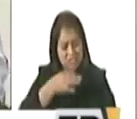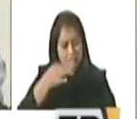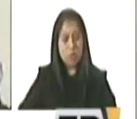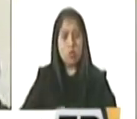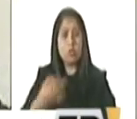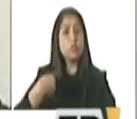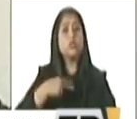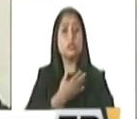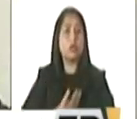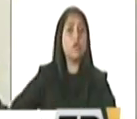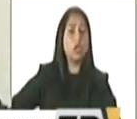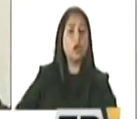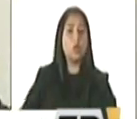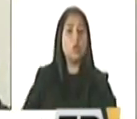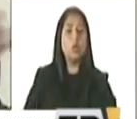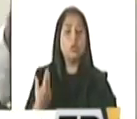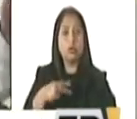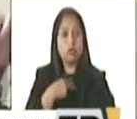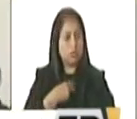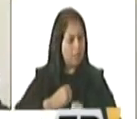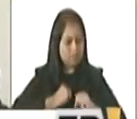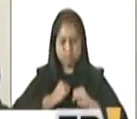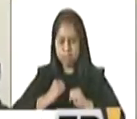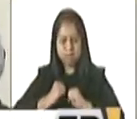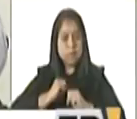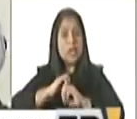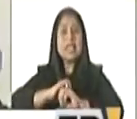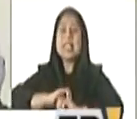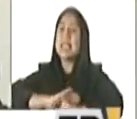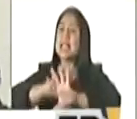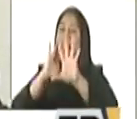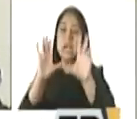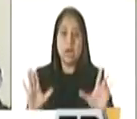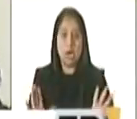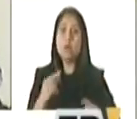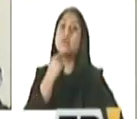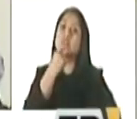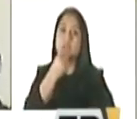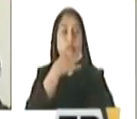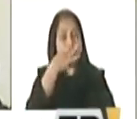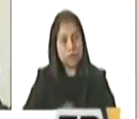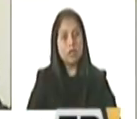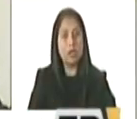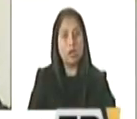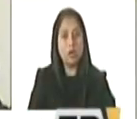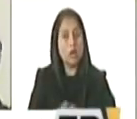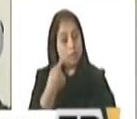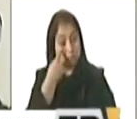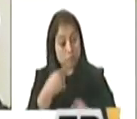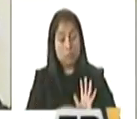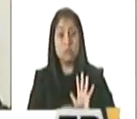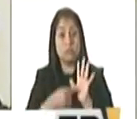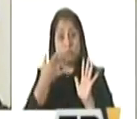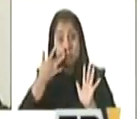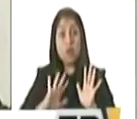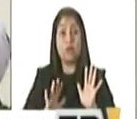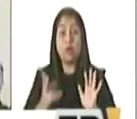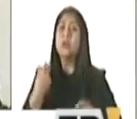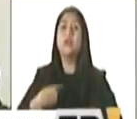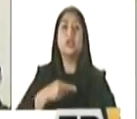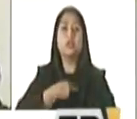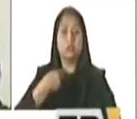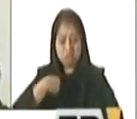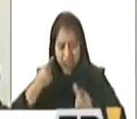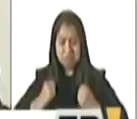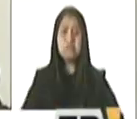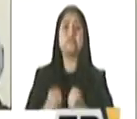en el gobierno hemos actuado con total transparencia y decimos la verdad. Prueba de eso es que nos animamos a estar de